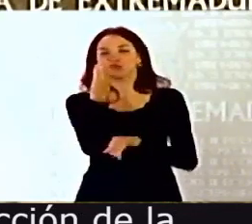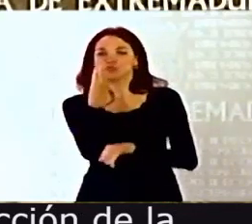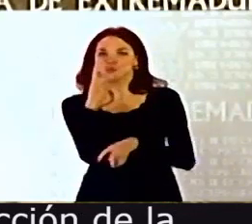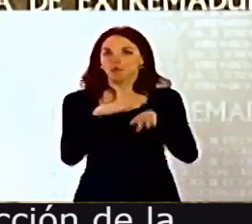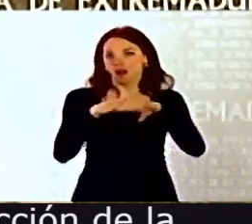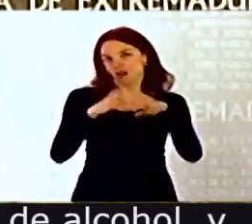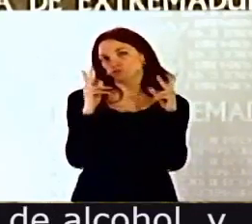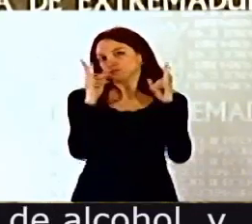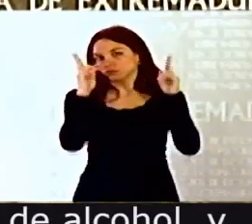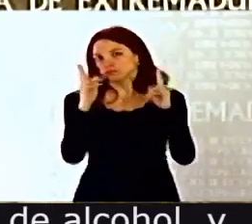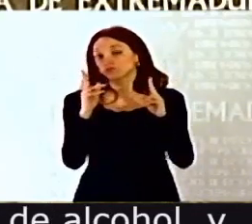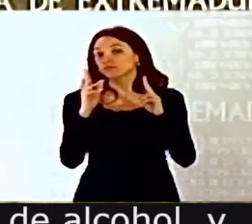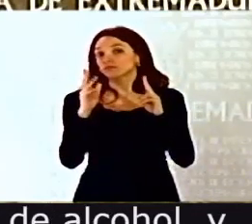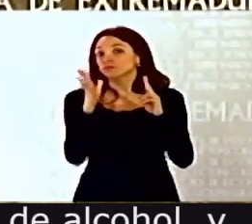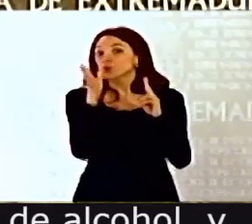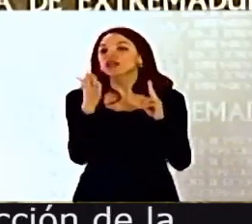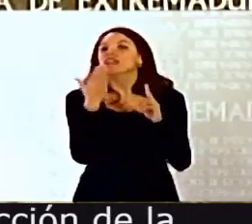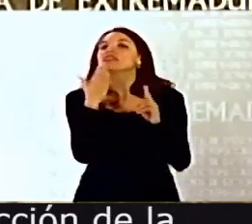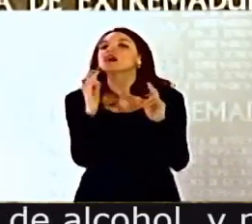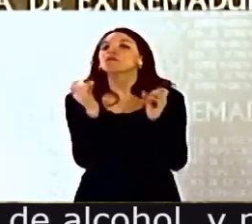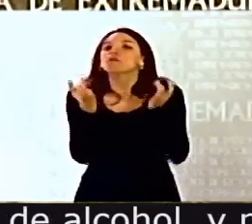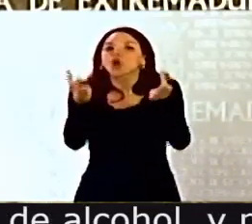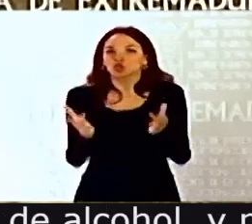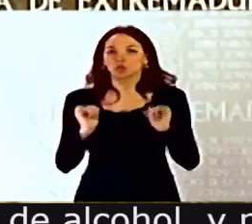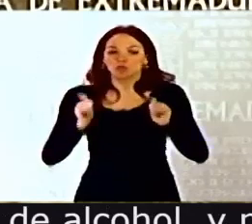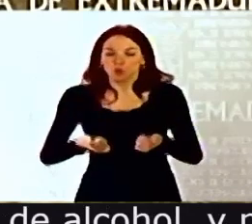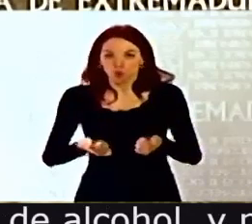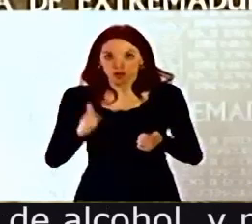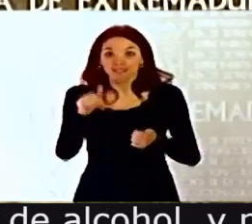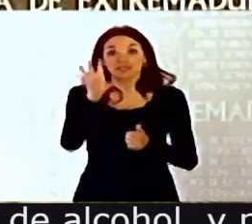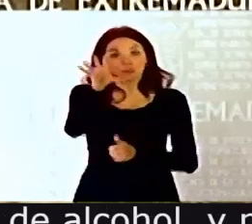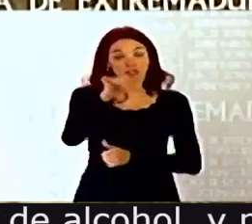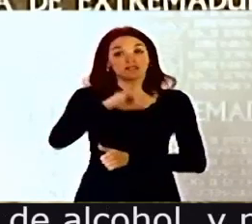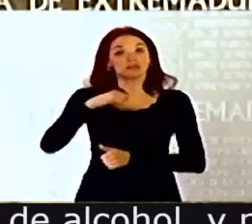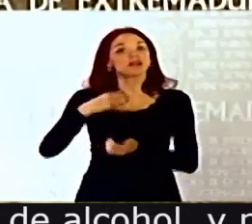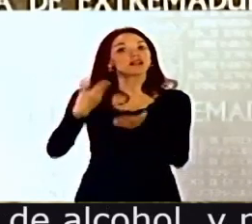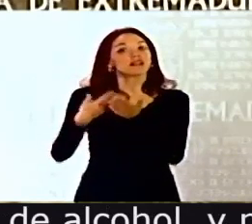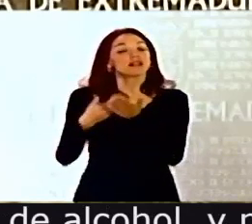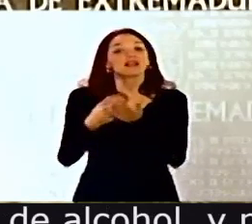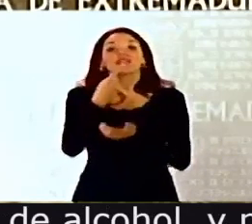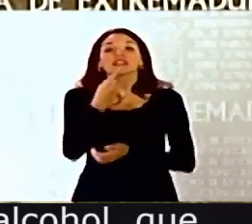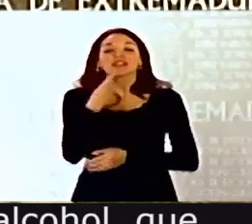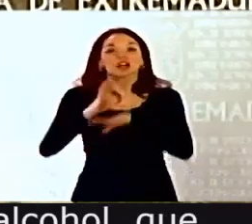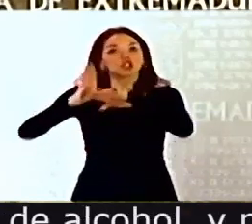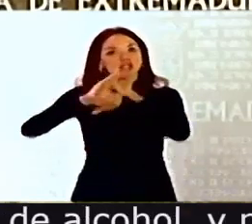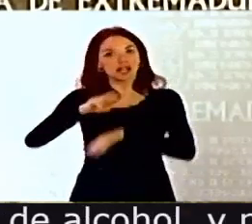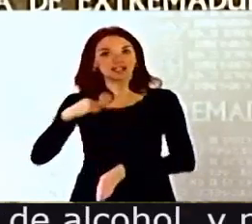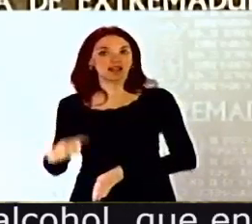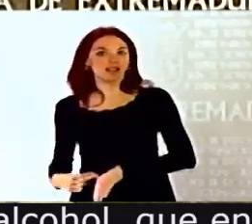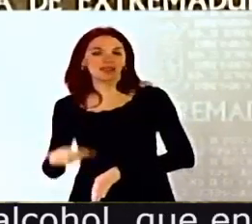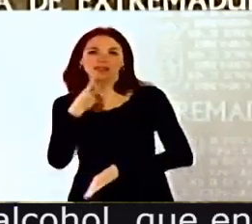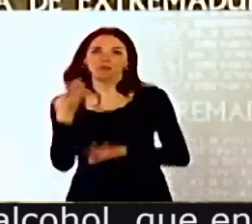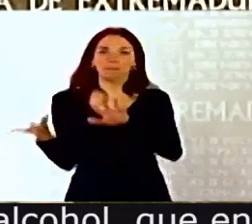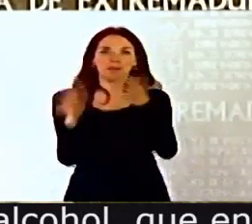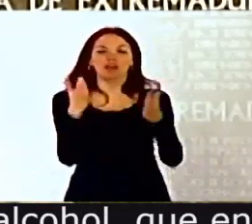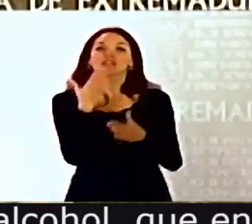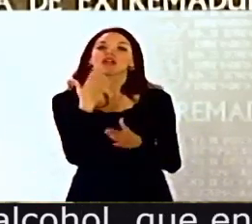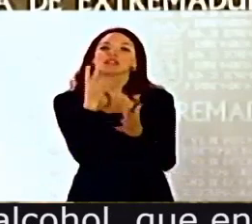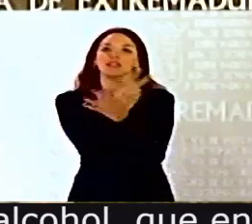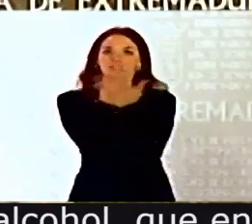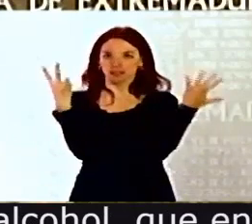del inicio del consumo de alcohol, que en nuestra comunidad autónoma, según los datos del Ministerio de Sanidad, se sitúan en la edad de 17